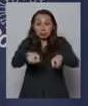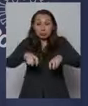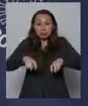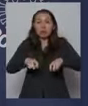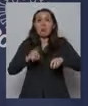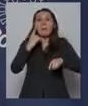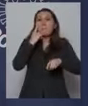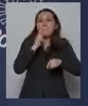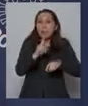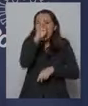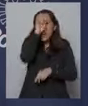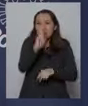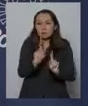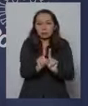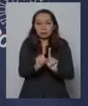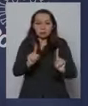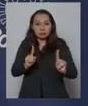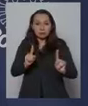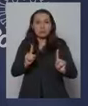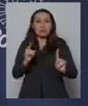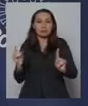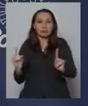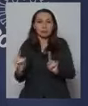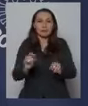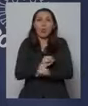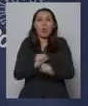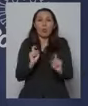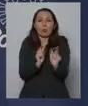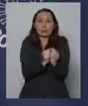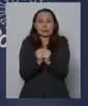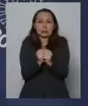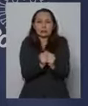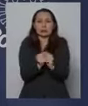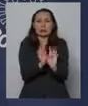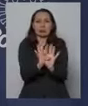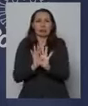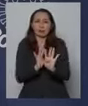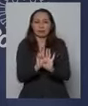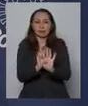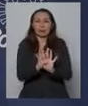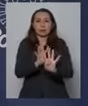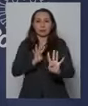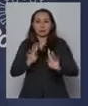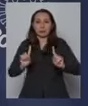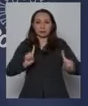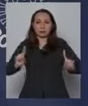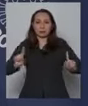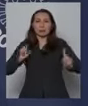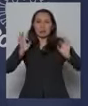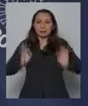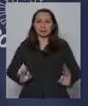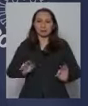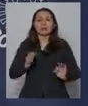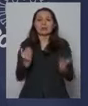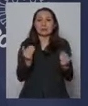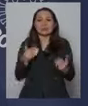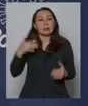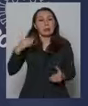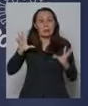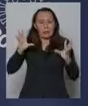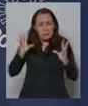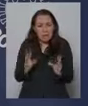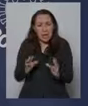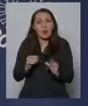importante, respeten el distanciamiento social, el distanciamiento físico. Y esa es una medida esencial para disminuir